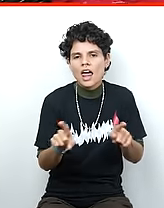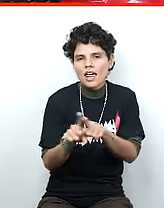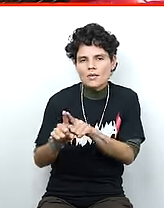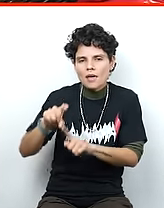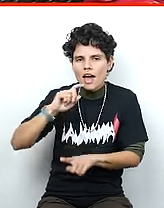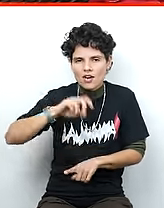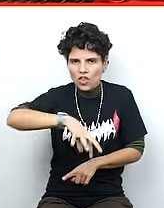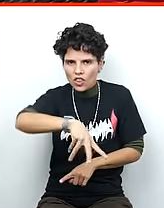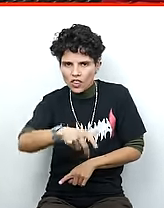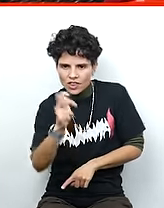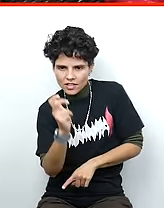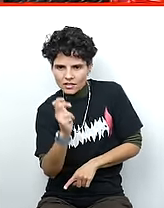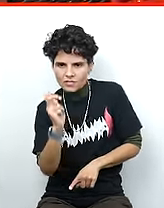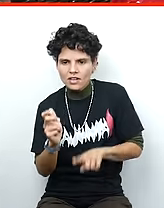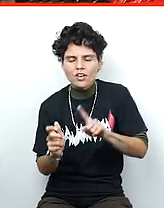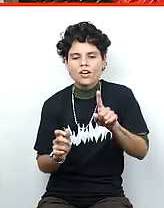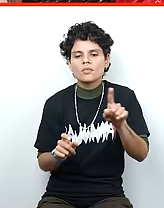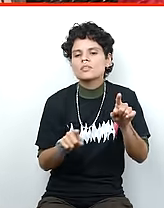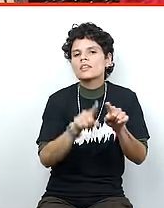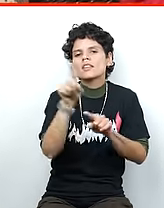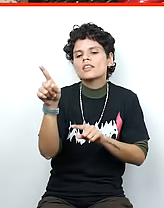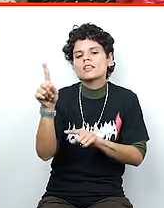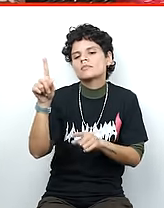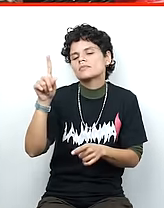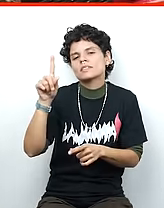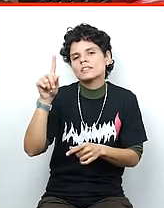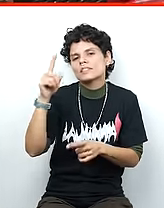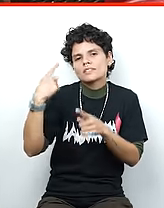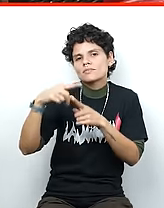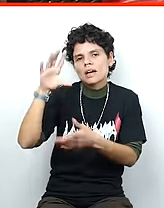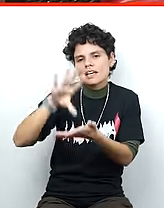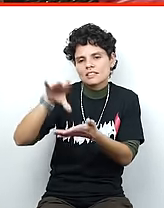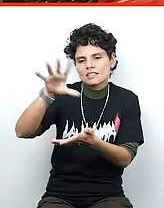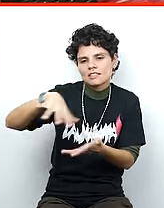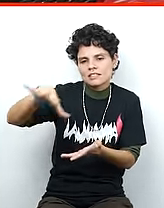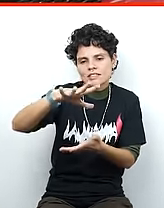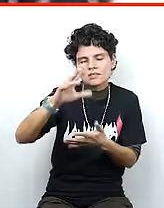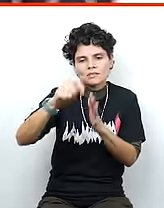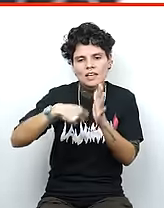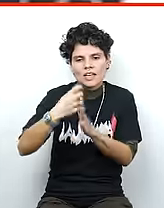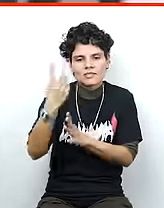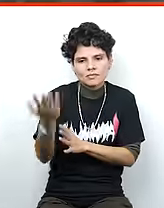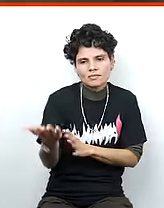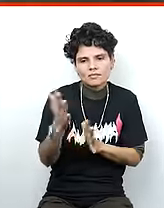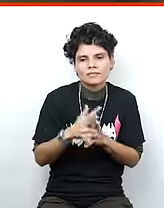Hermanos del Crimen, así se llama. ¿Cuál es? Es de unos jamaiquinos. Es buena.